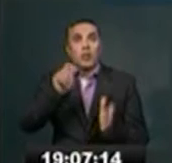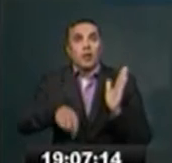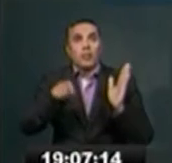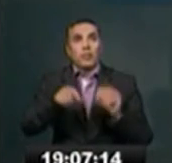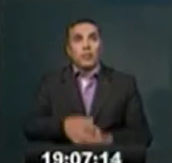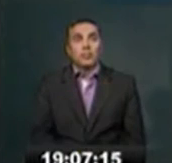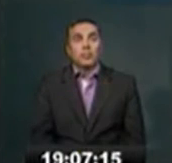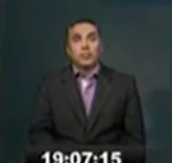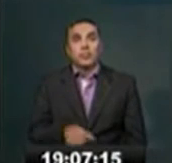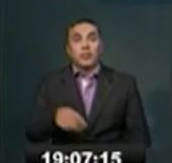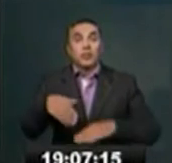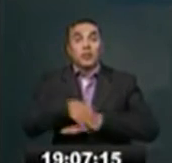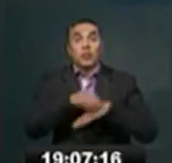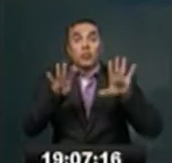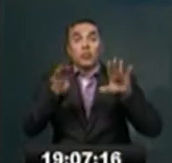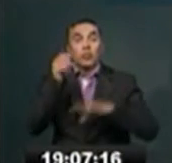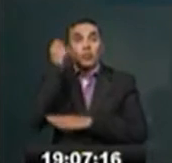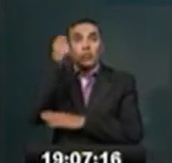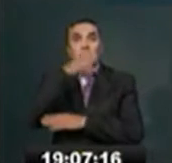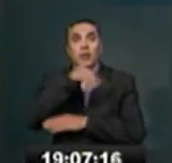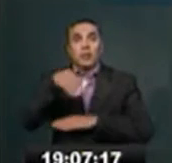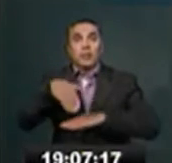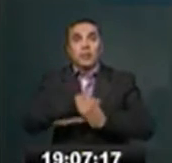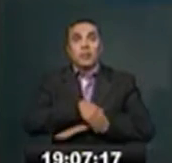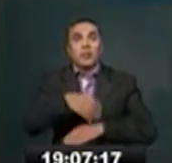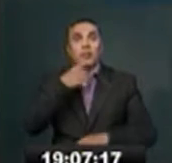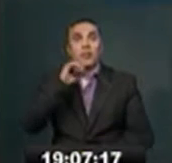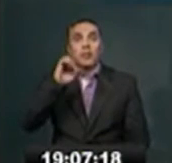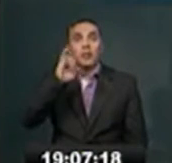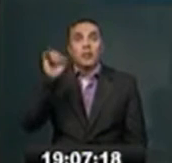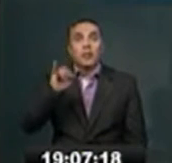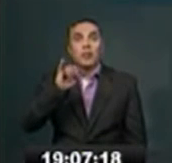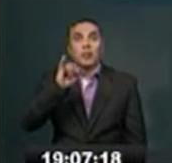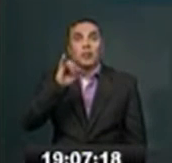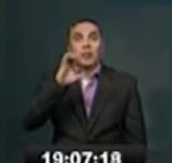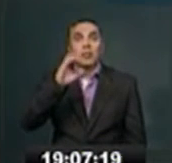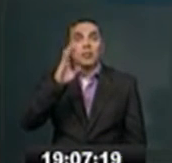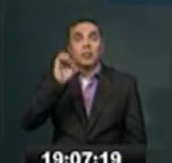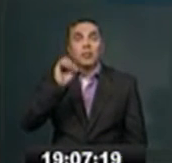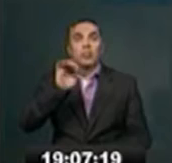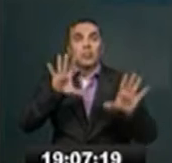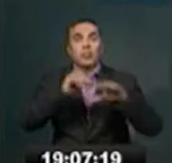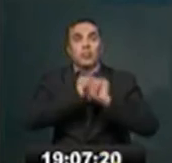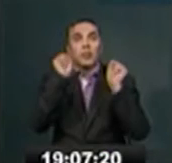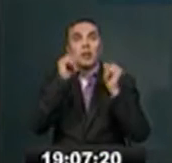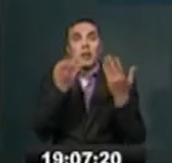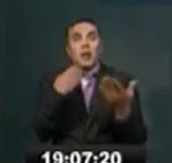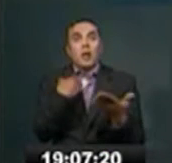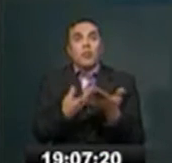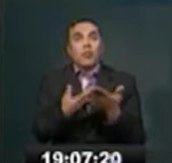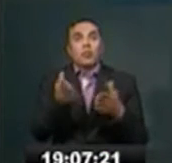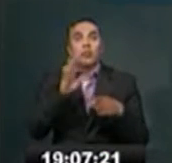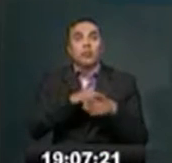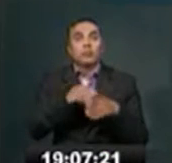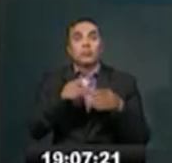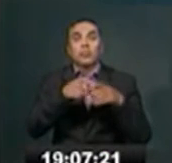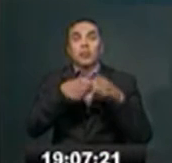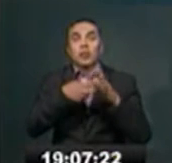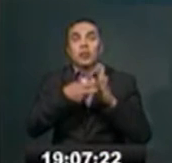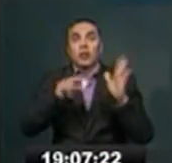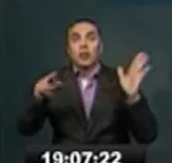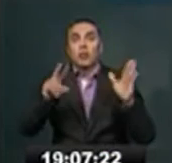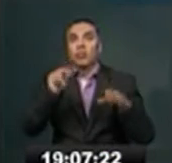Abogados en la avenida 9 de Octubre y avenida del Ejército a las 10 horas y quiere hacer unas pruebas de la boleta electrónica y no